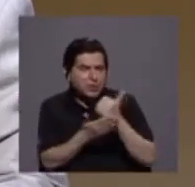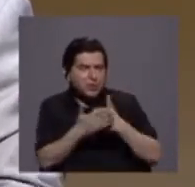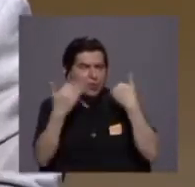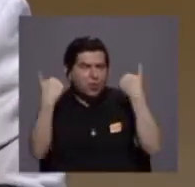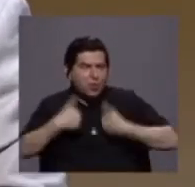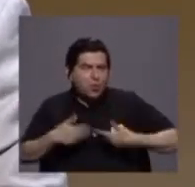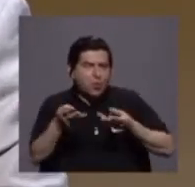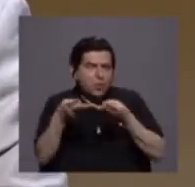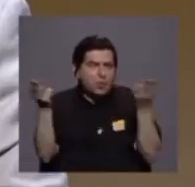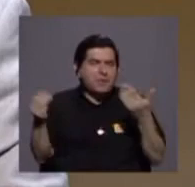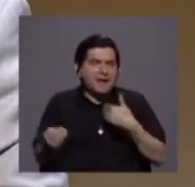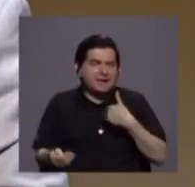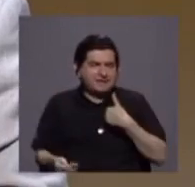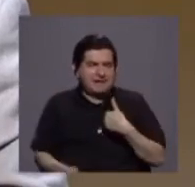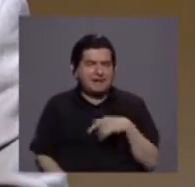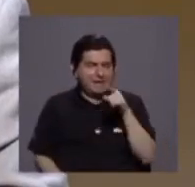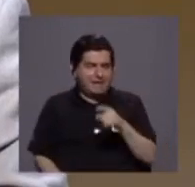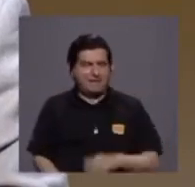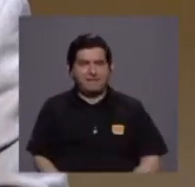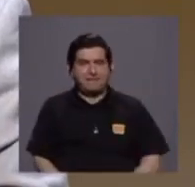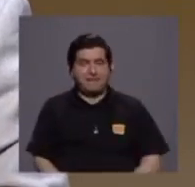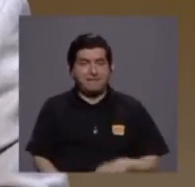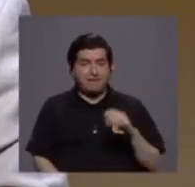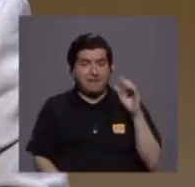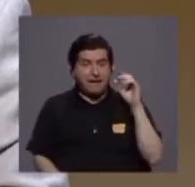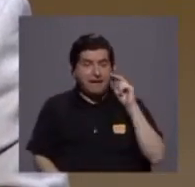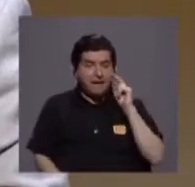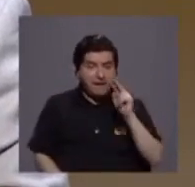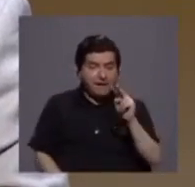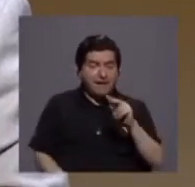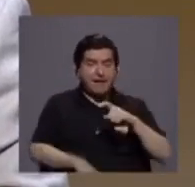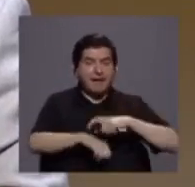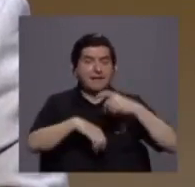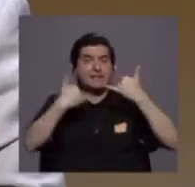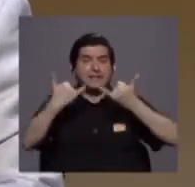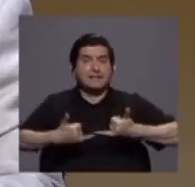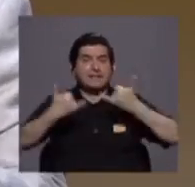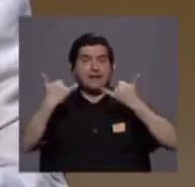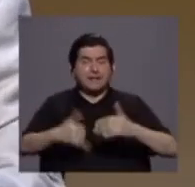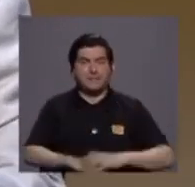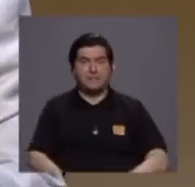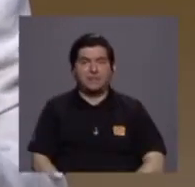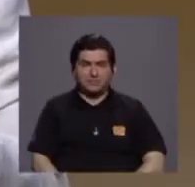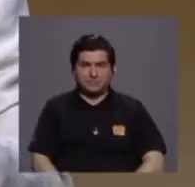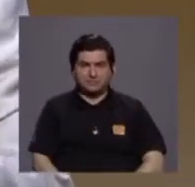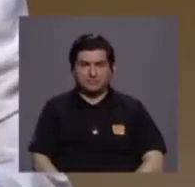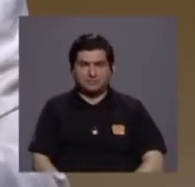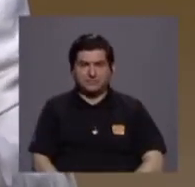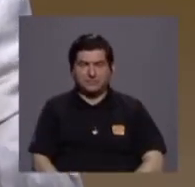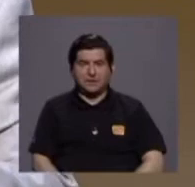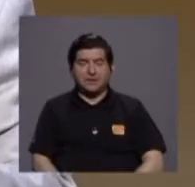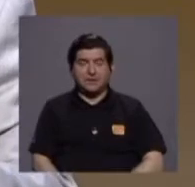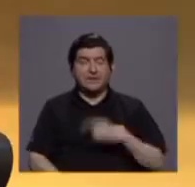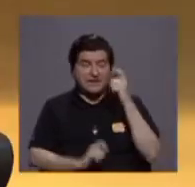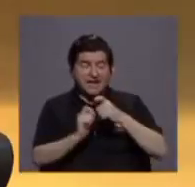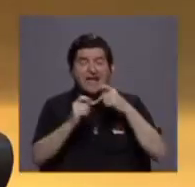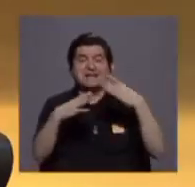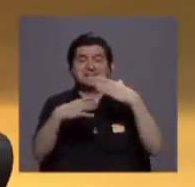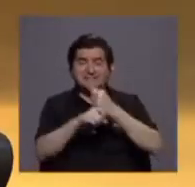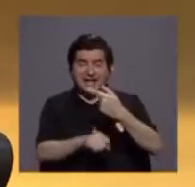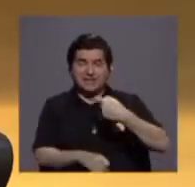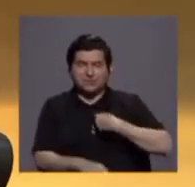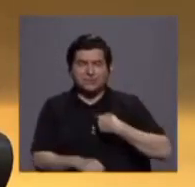humanos, materiales tiene el CIEDIN, y vi los tiempos que estamos enfrentando. los tiempos que hicieron precisamente que